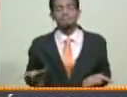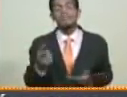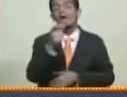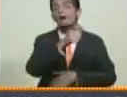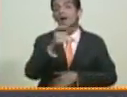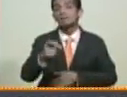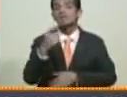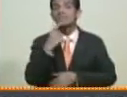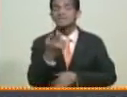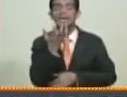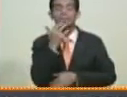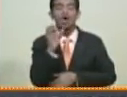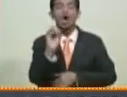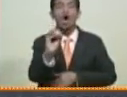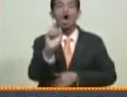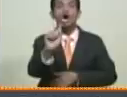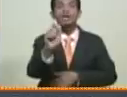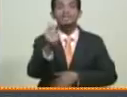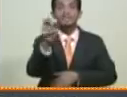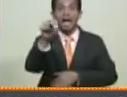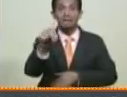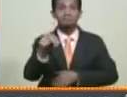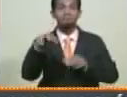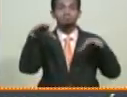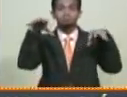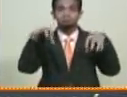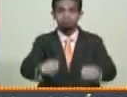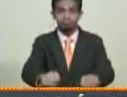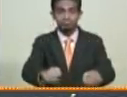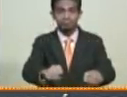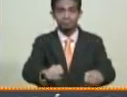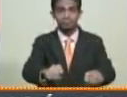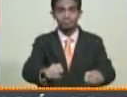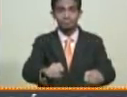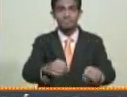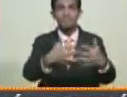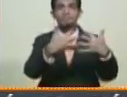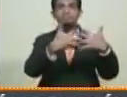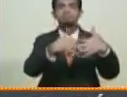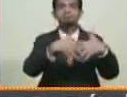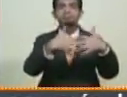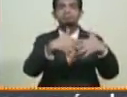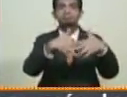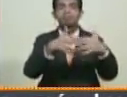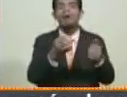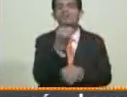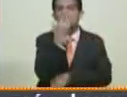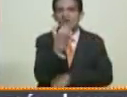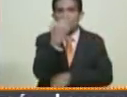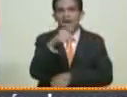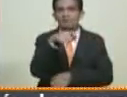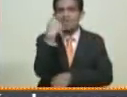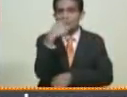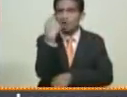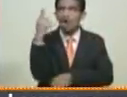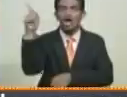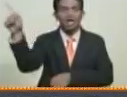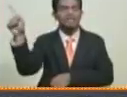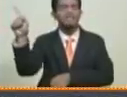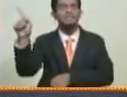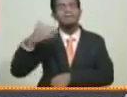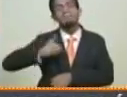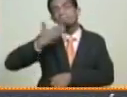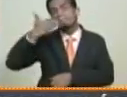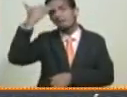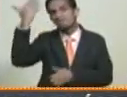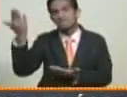OTAN se apropió de la producción de amapola en Pakistán. Debe ser que están interesados en la producción de